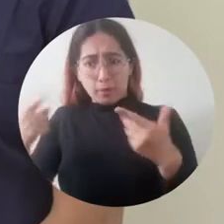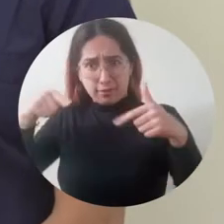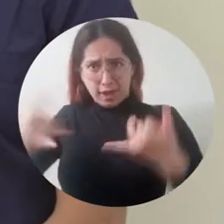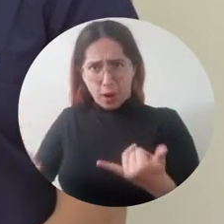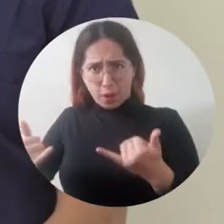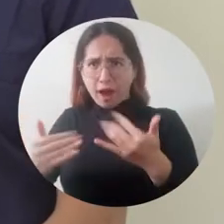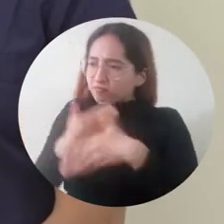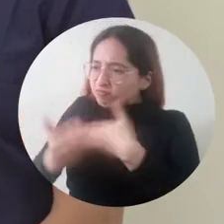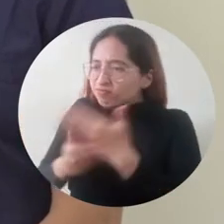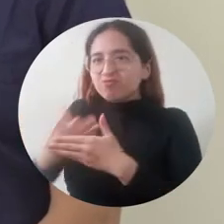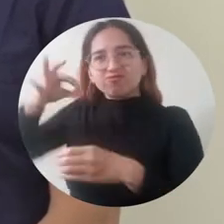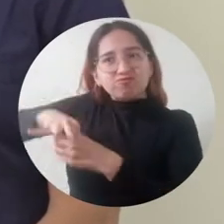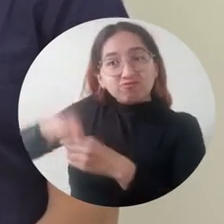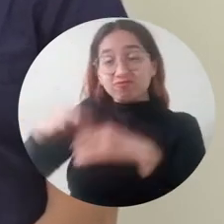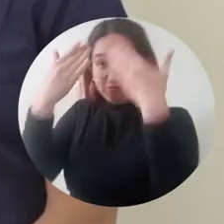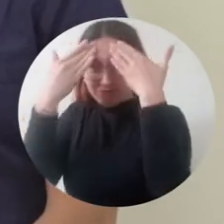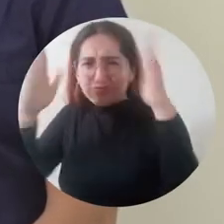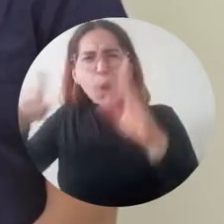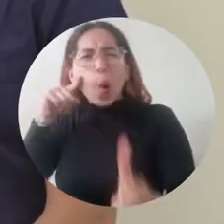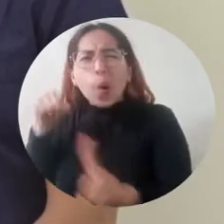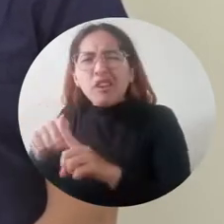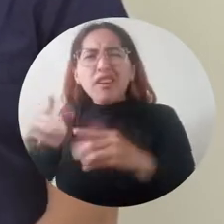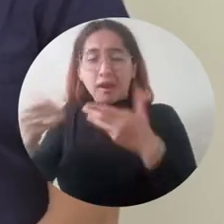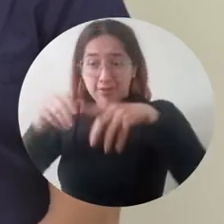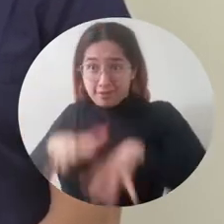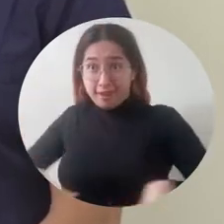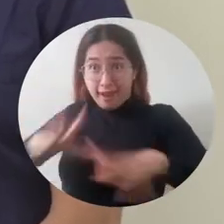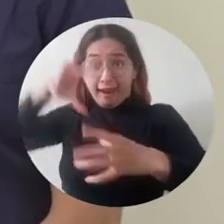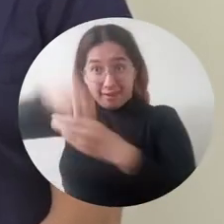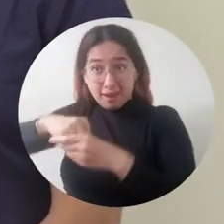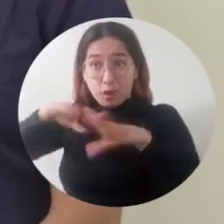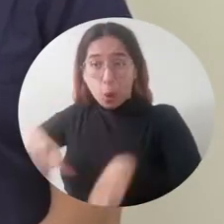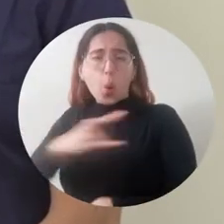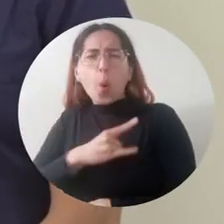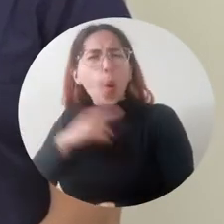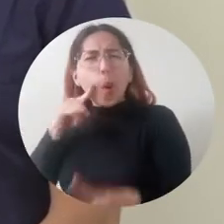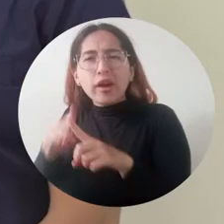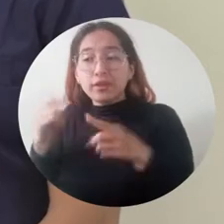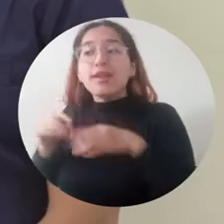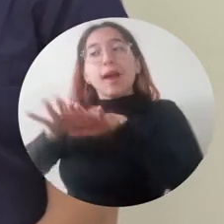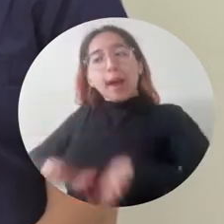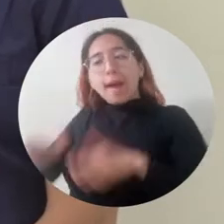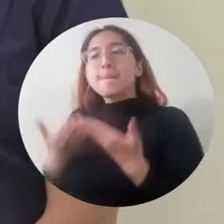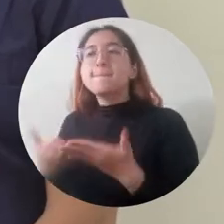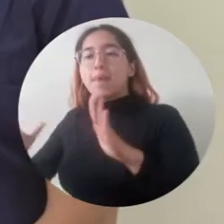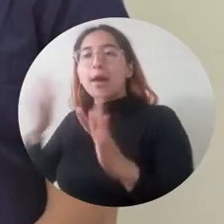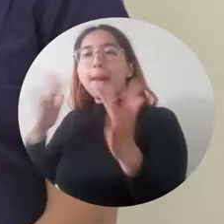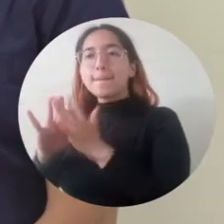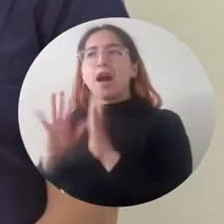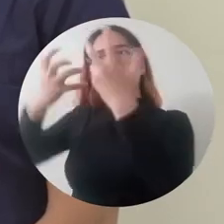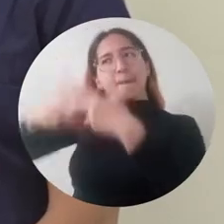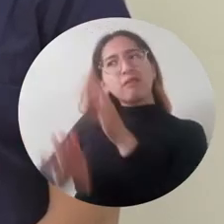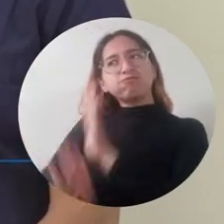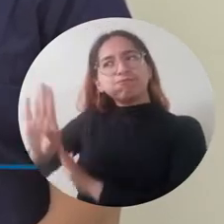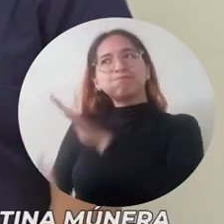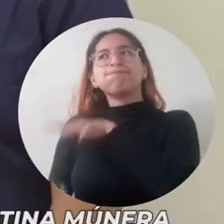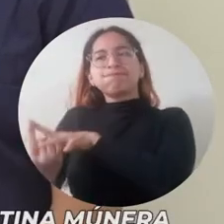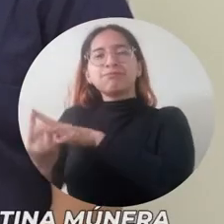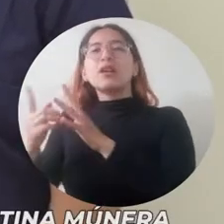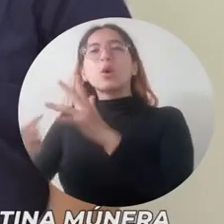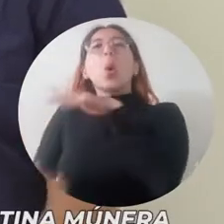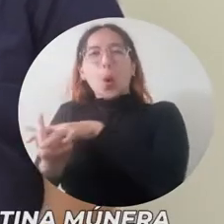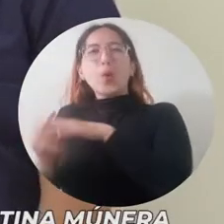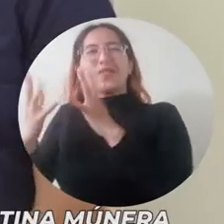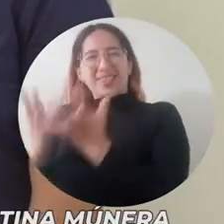ejercicio democrático, buscamos crear dentro del campus universitario espacios para los emprendimientos estudiantiles, así